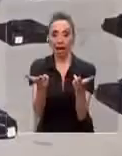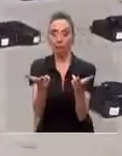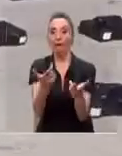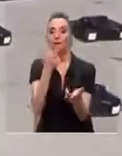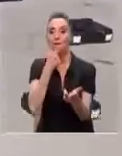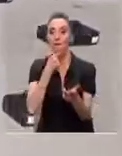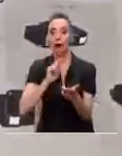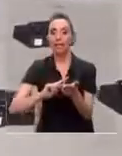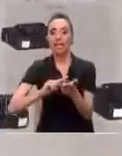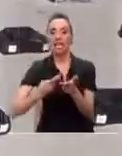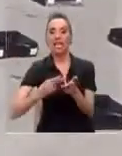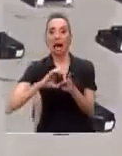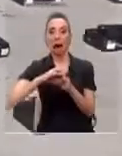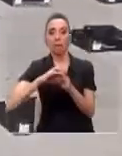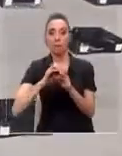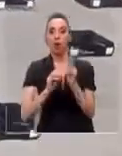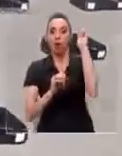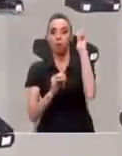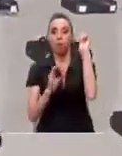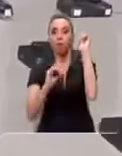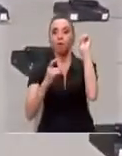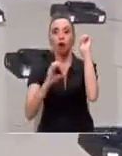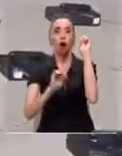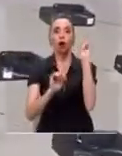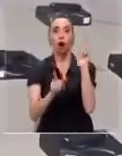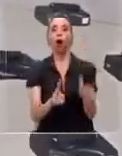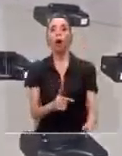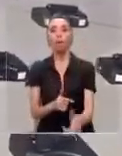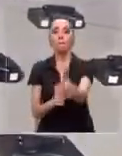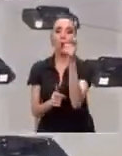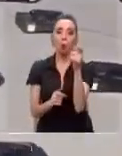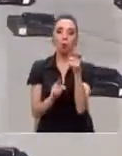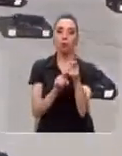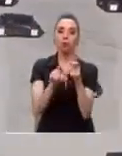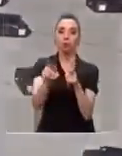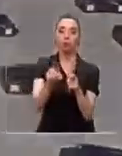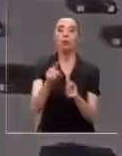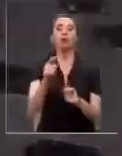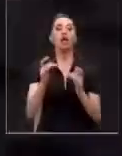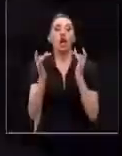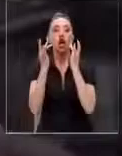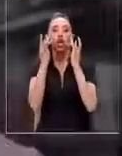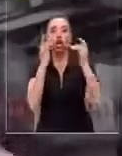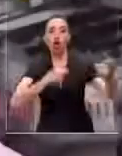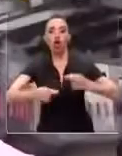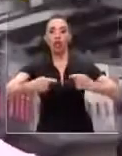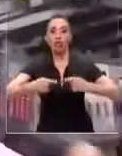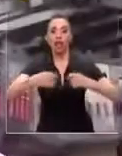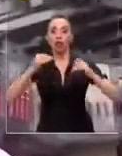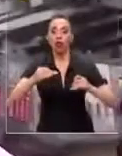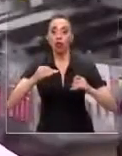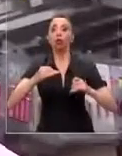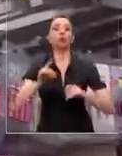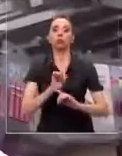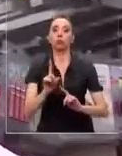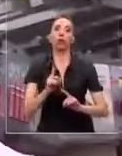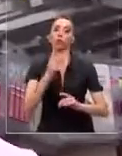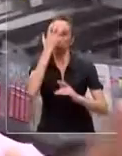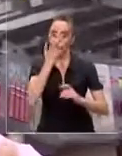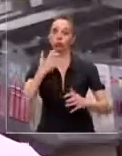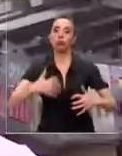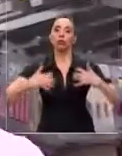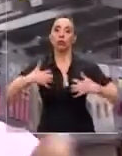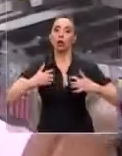de fácil adaptación para el disparo, algo que no dejó muy contentos a armeros establecidos. Hoy día, con esta